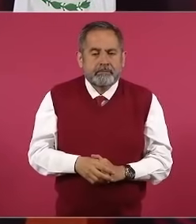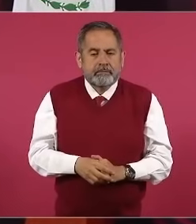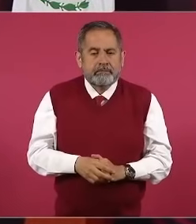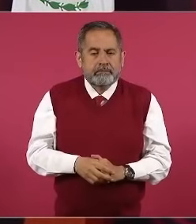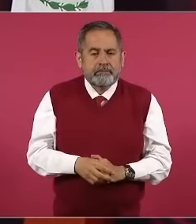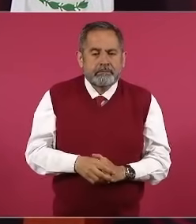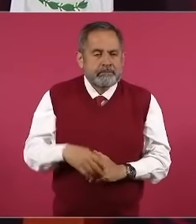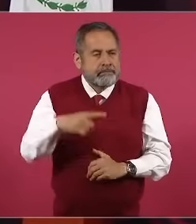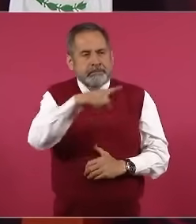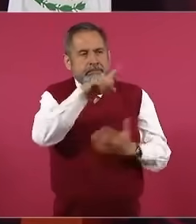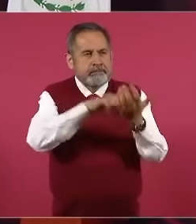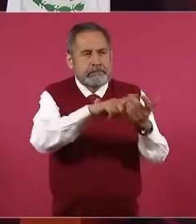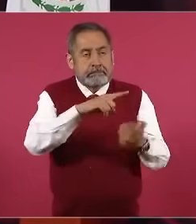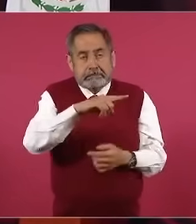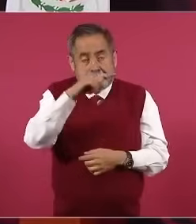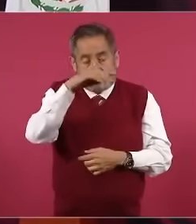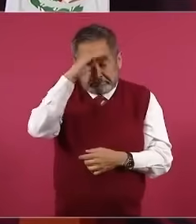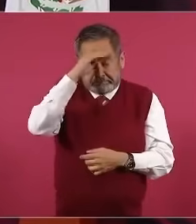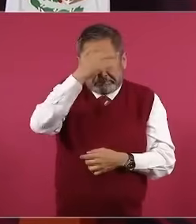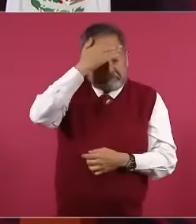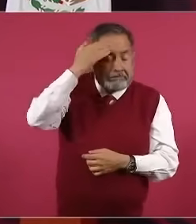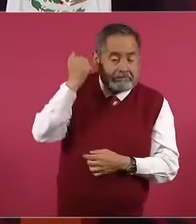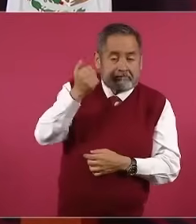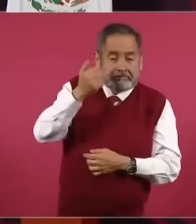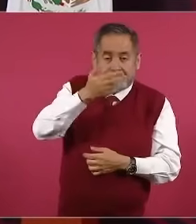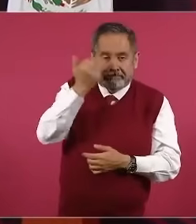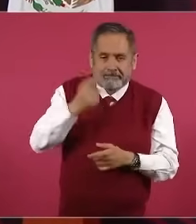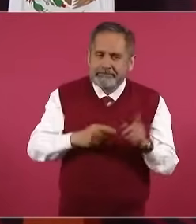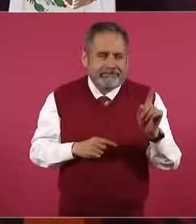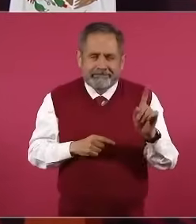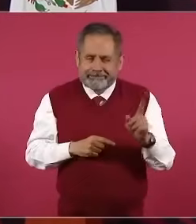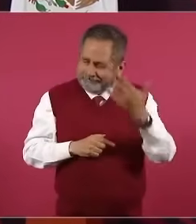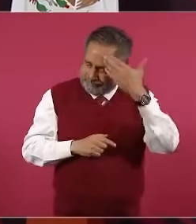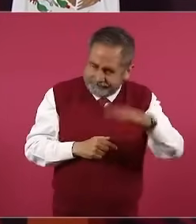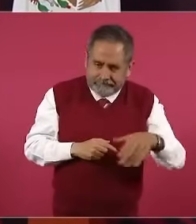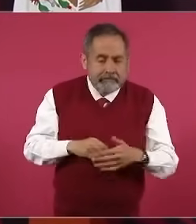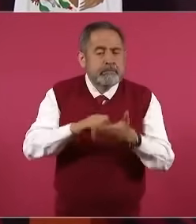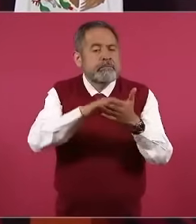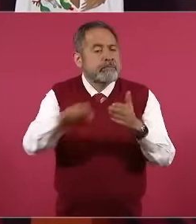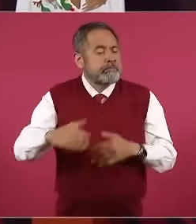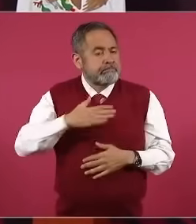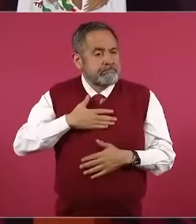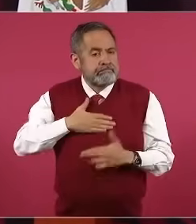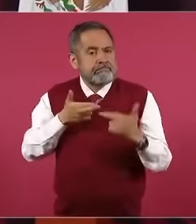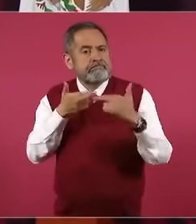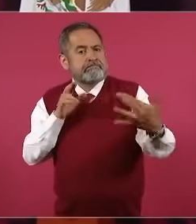no estén conscientes de eso. Por ejemplo, en mi relación con el presidente Biden,